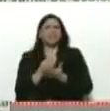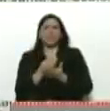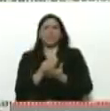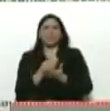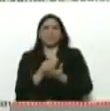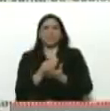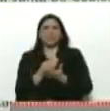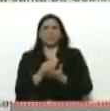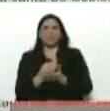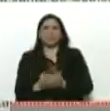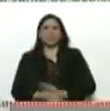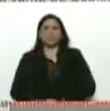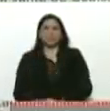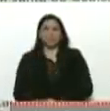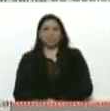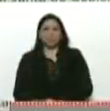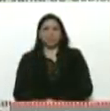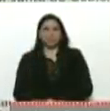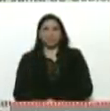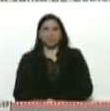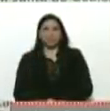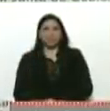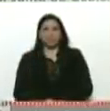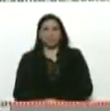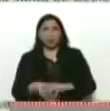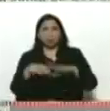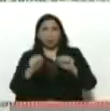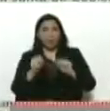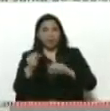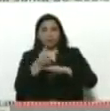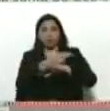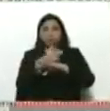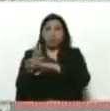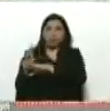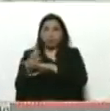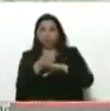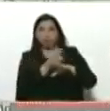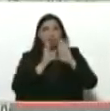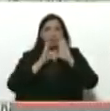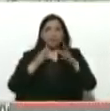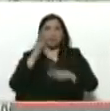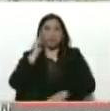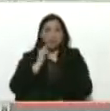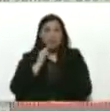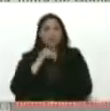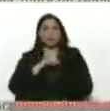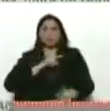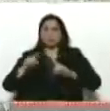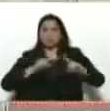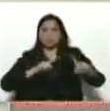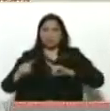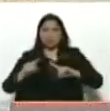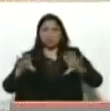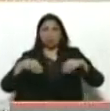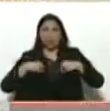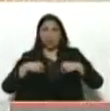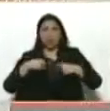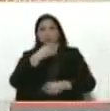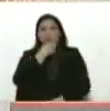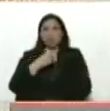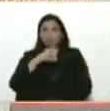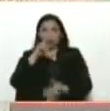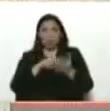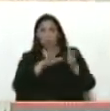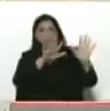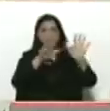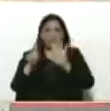partes. Tomar Fuerte Tiuna, el batallón Ayala, el Bolívar, se tomaron acciones. Esto fue diciembre del